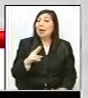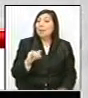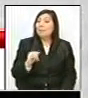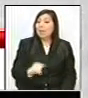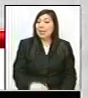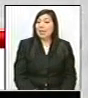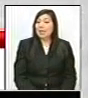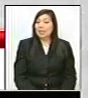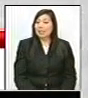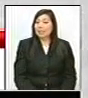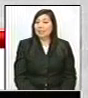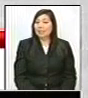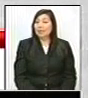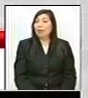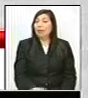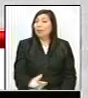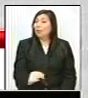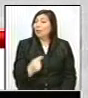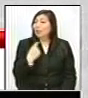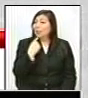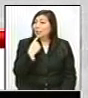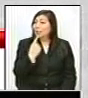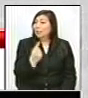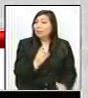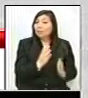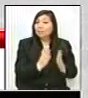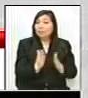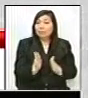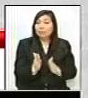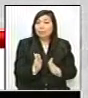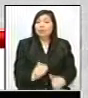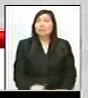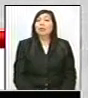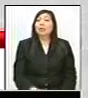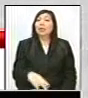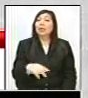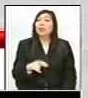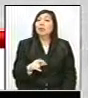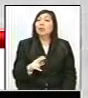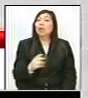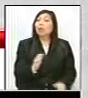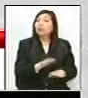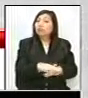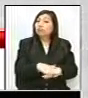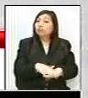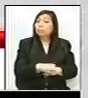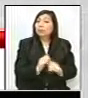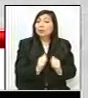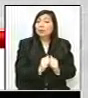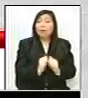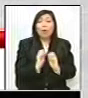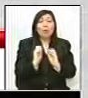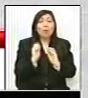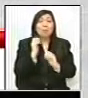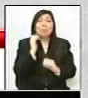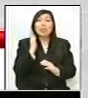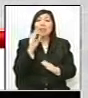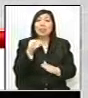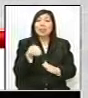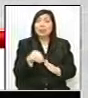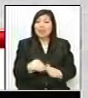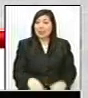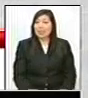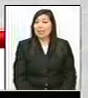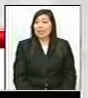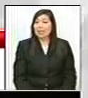Armando Mamani Hinojosa. No se describe determinar si es que el doctor Hinostroza Pariachi coordinó o dio órdenes